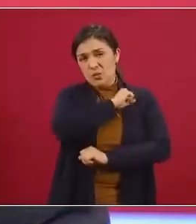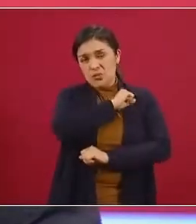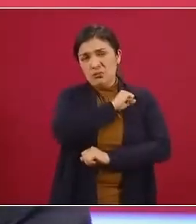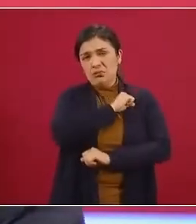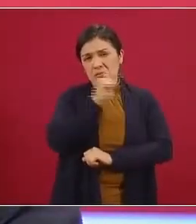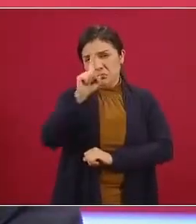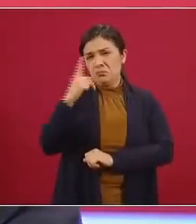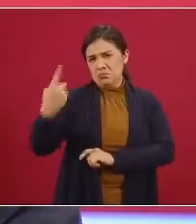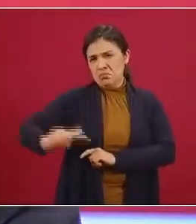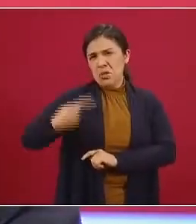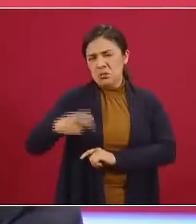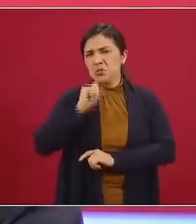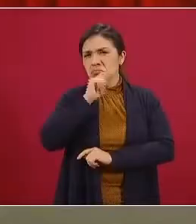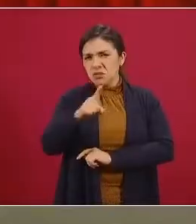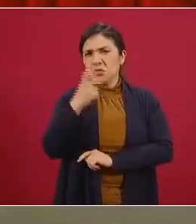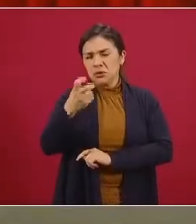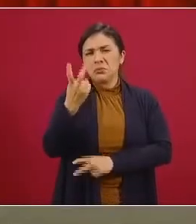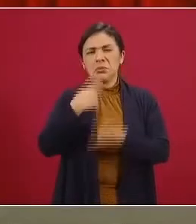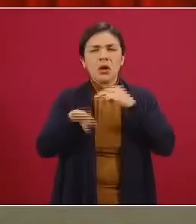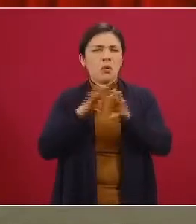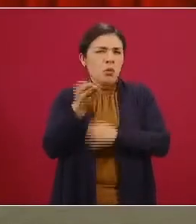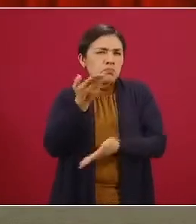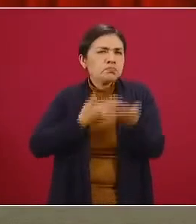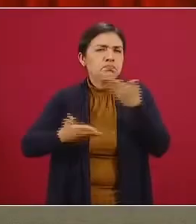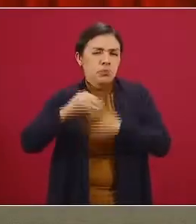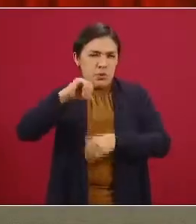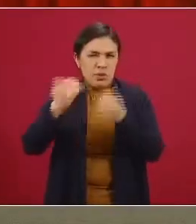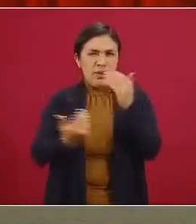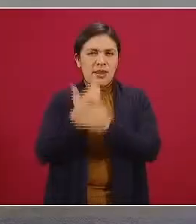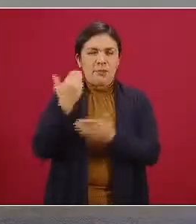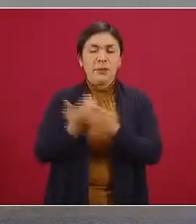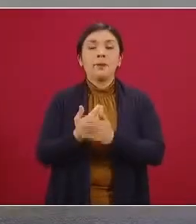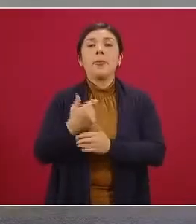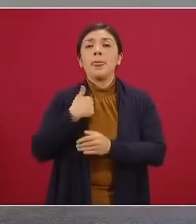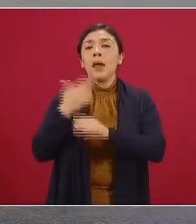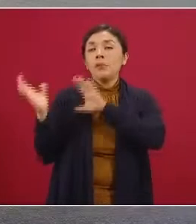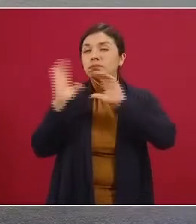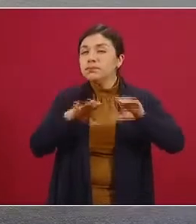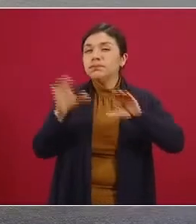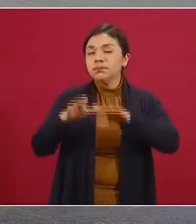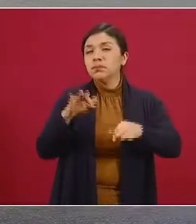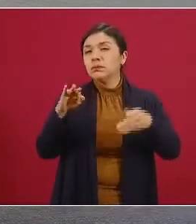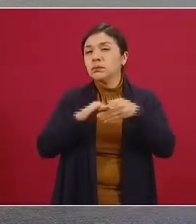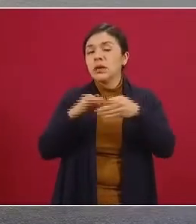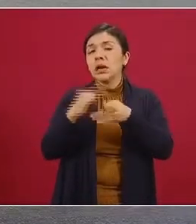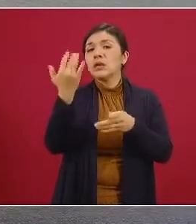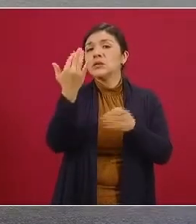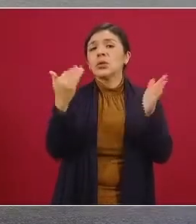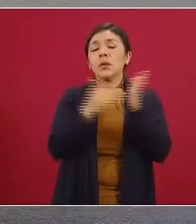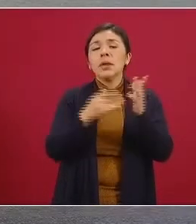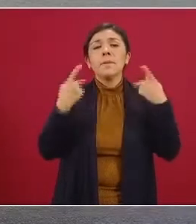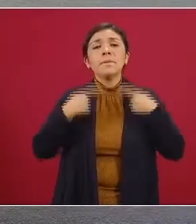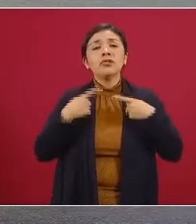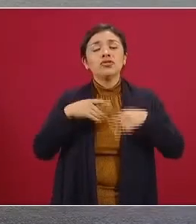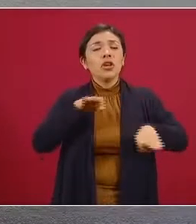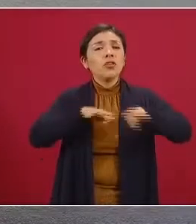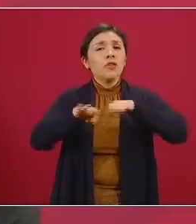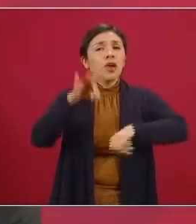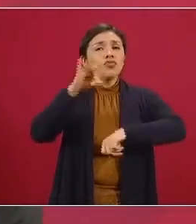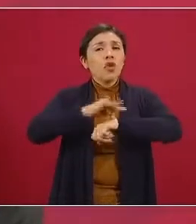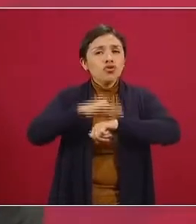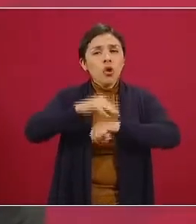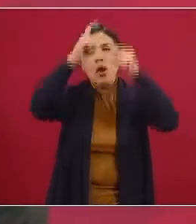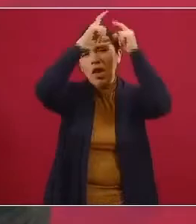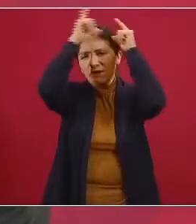una pregunta al respecto fue lo que propició esta conversación en la mañana, y contratamos casi 50,000 profesionales de la salud, no